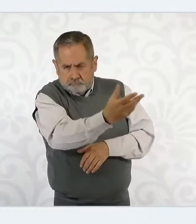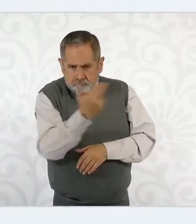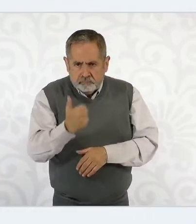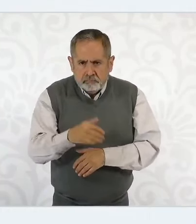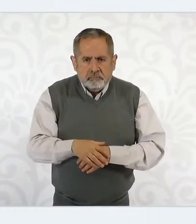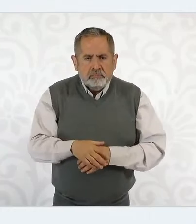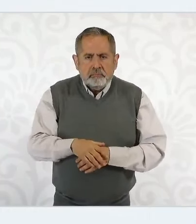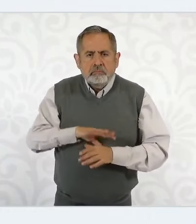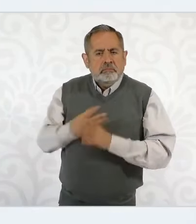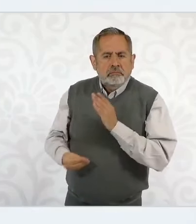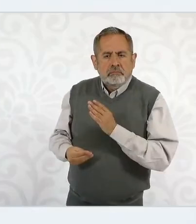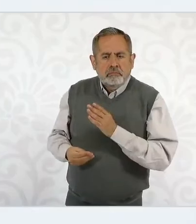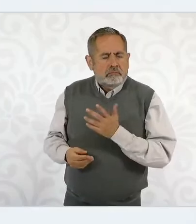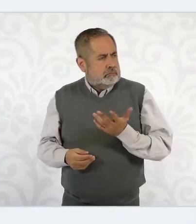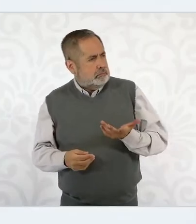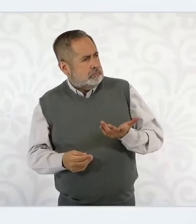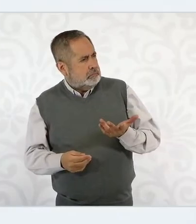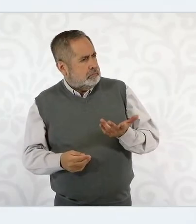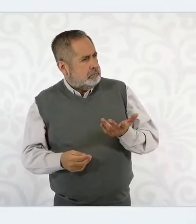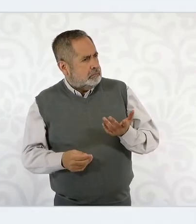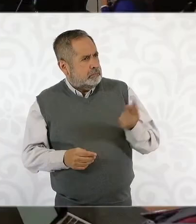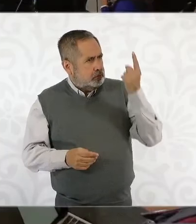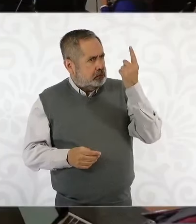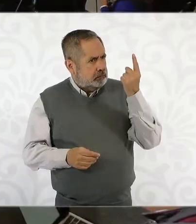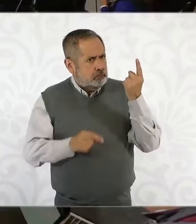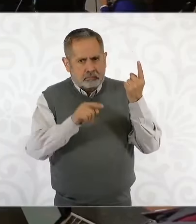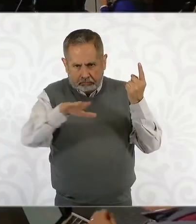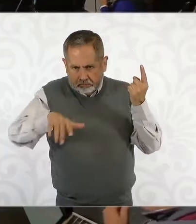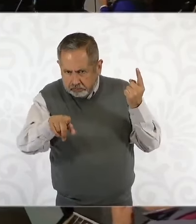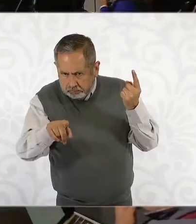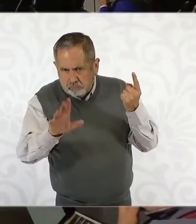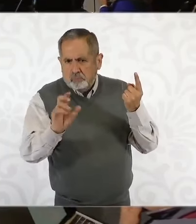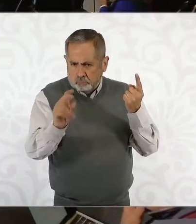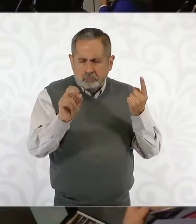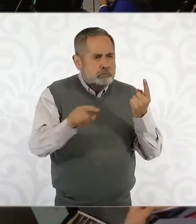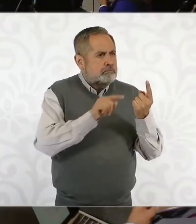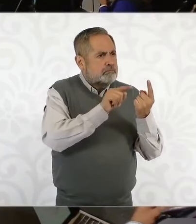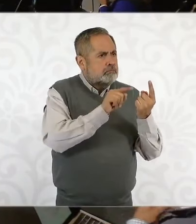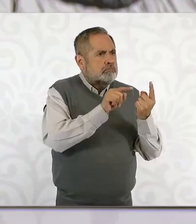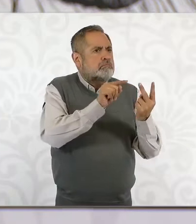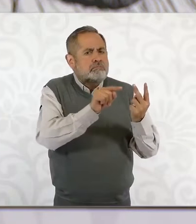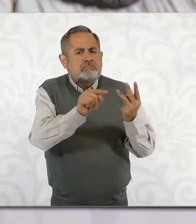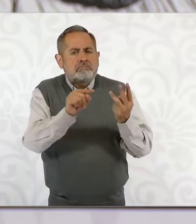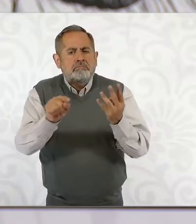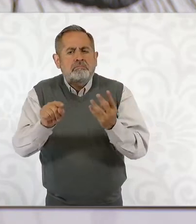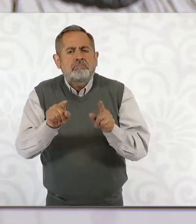Así como otros, no es el único, lo menciono porque tú lo mencionaste. Pero